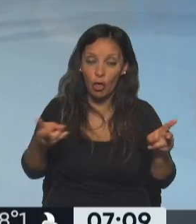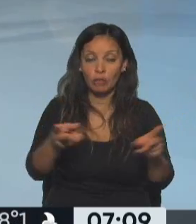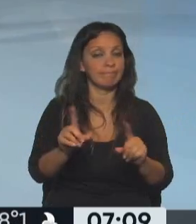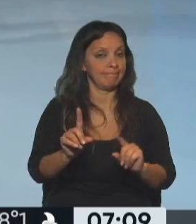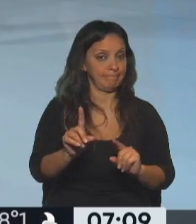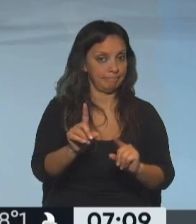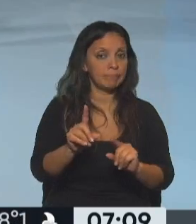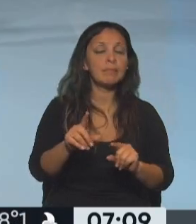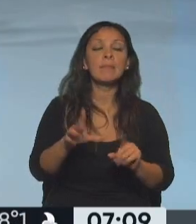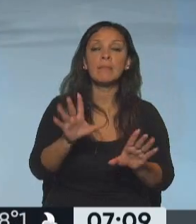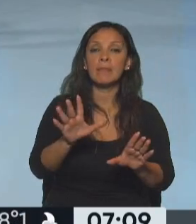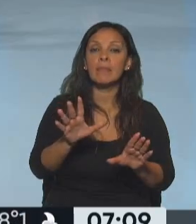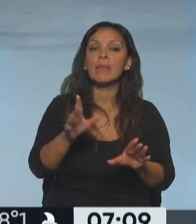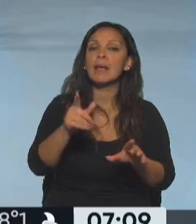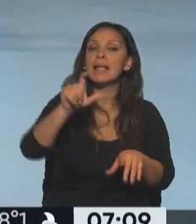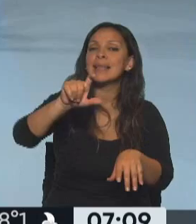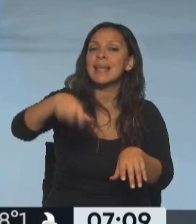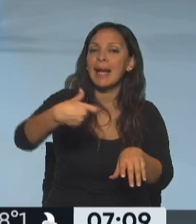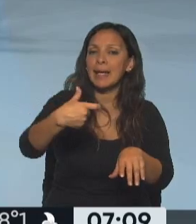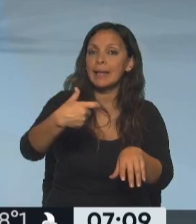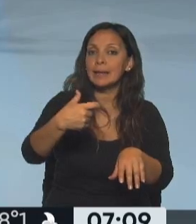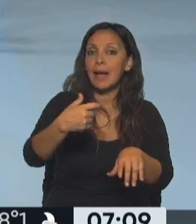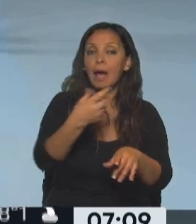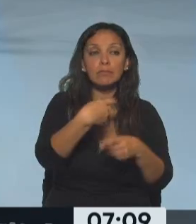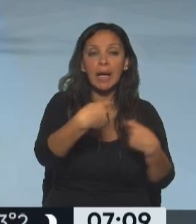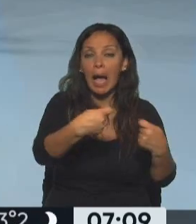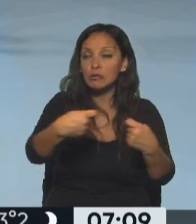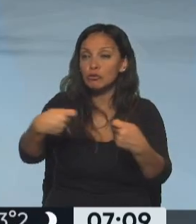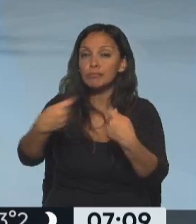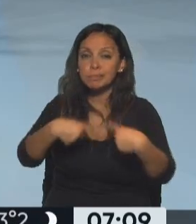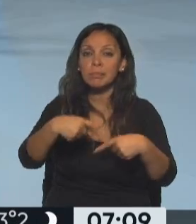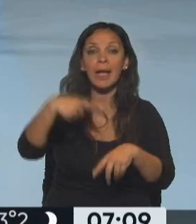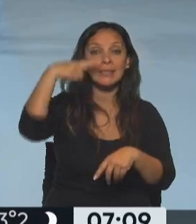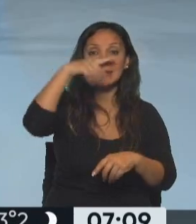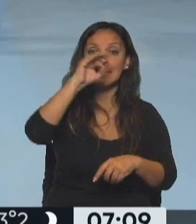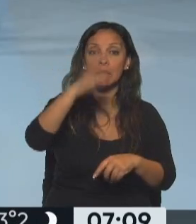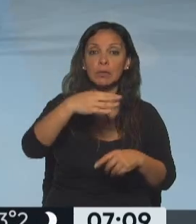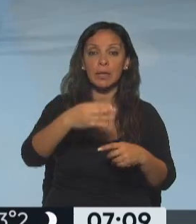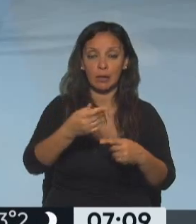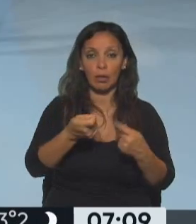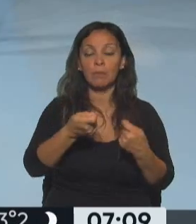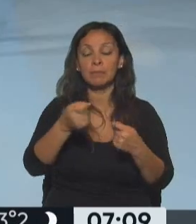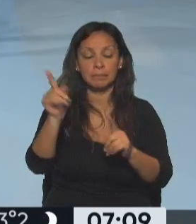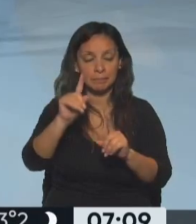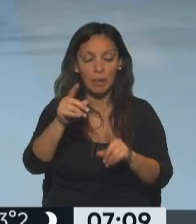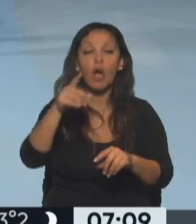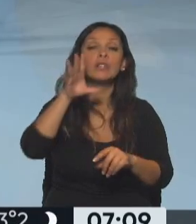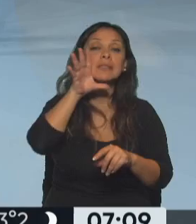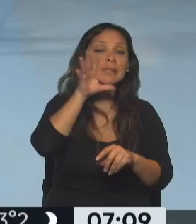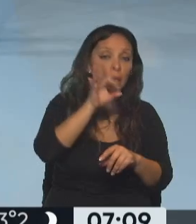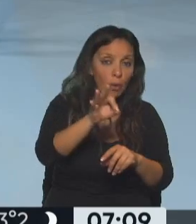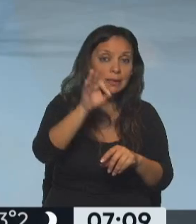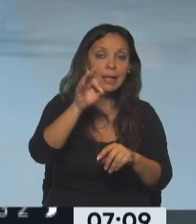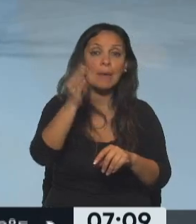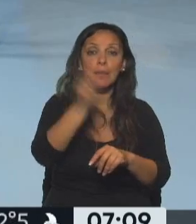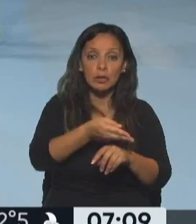pueda reintegrar después en una tarjeta el 70% de lo que hayas gastado, el 50%, perdón, y el 70% para